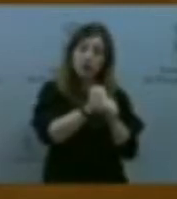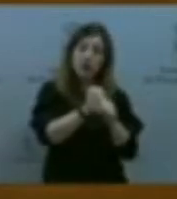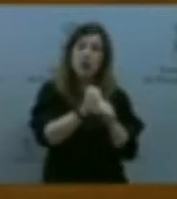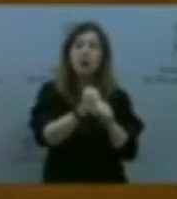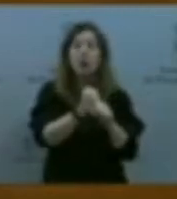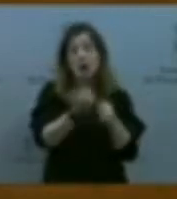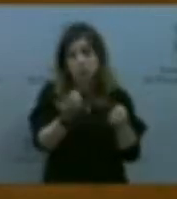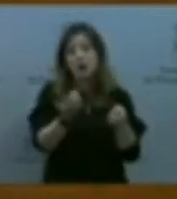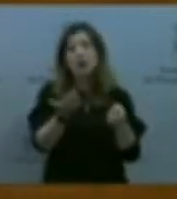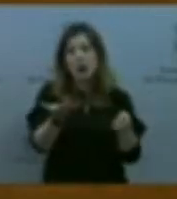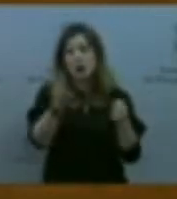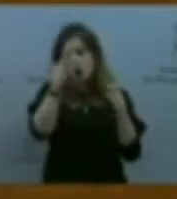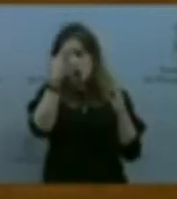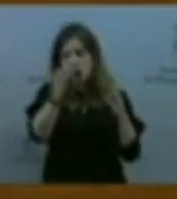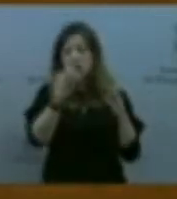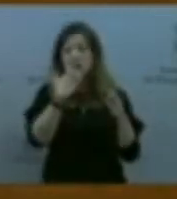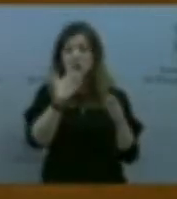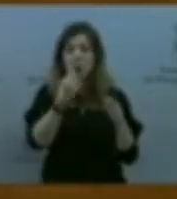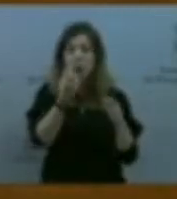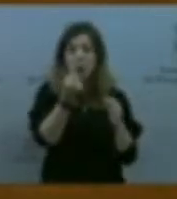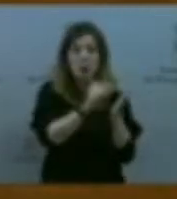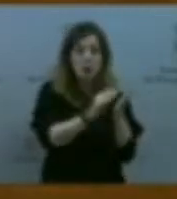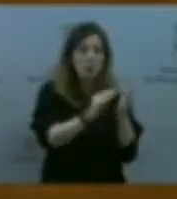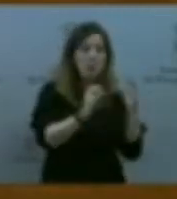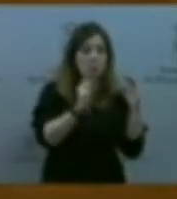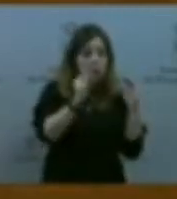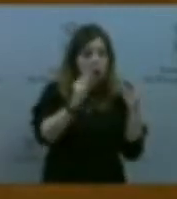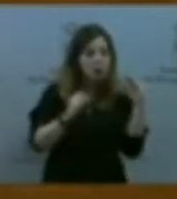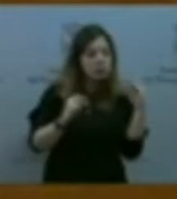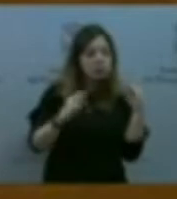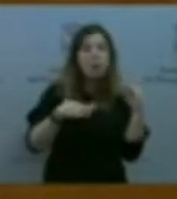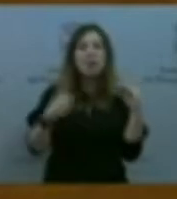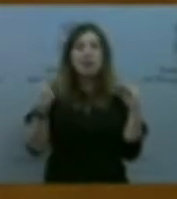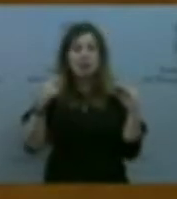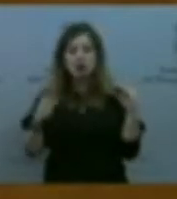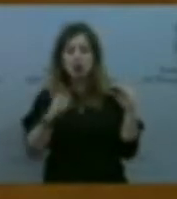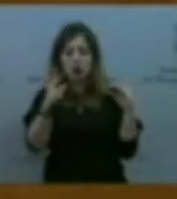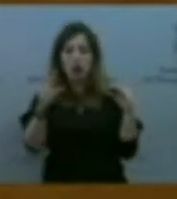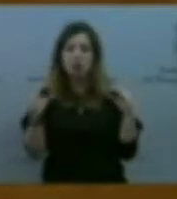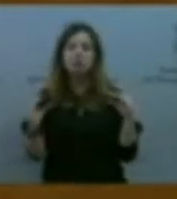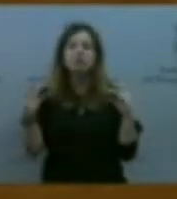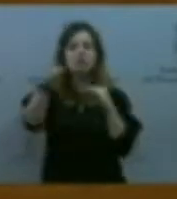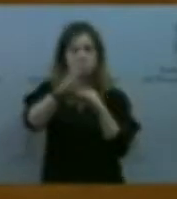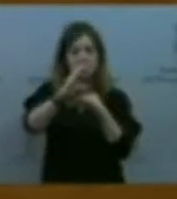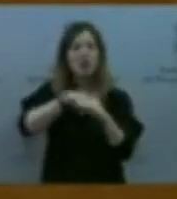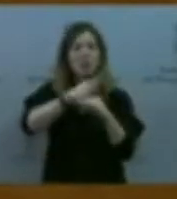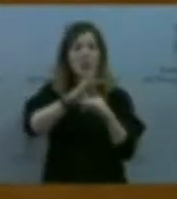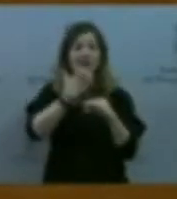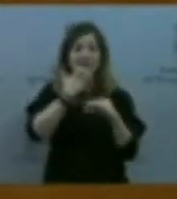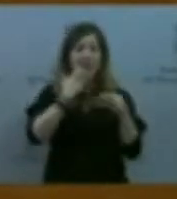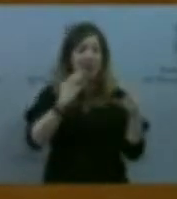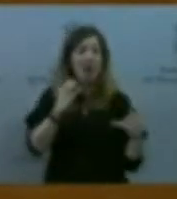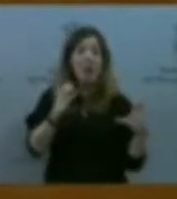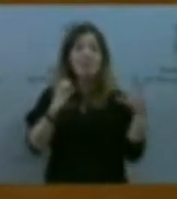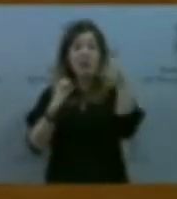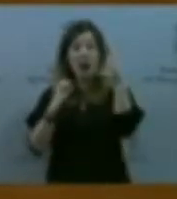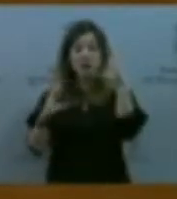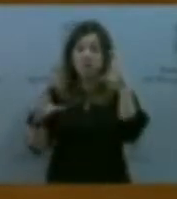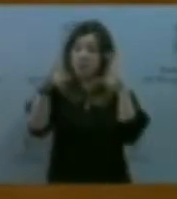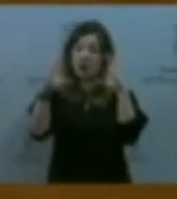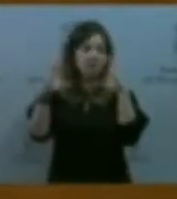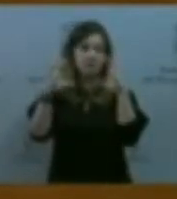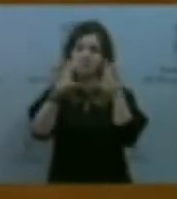esa dualidad, señorías, aparte de que surge una mayor autoestima, porque la gente en su inmensa mayoría quiere